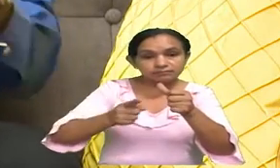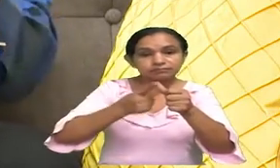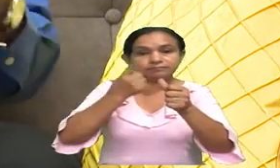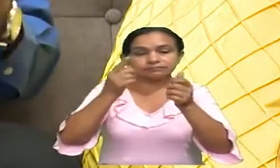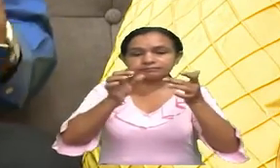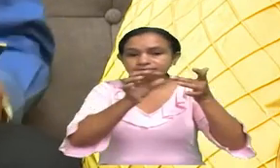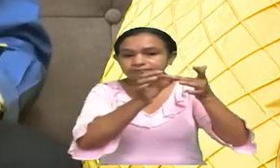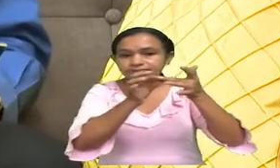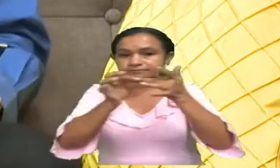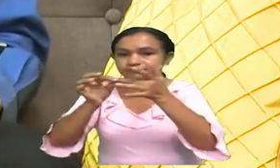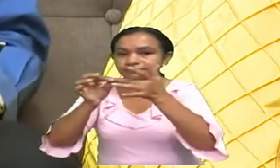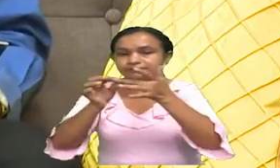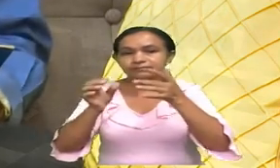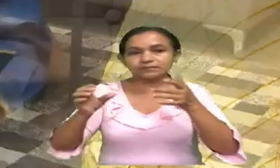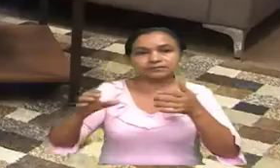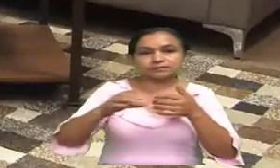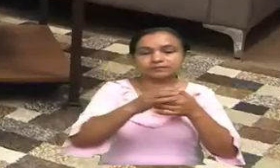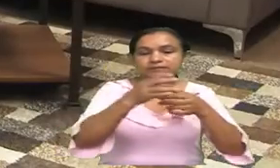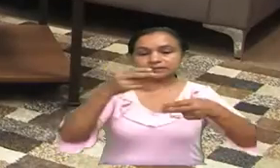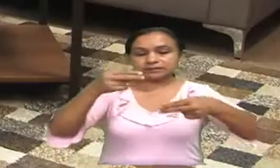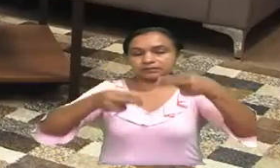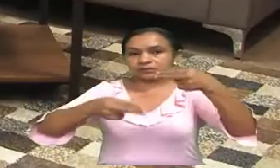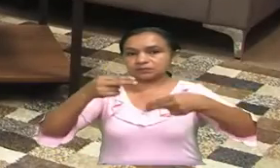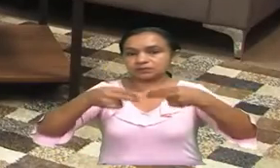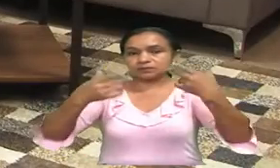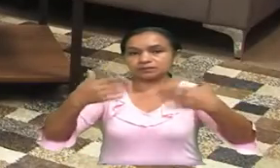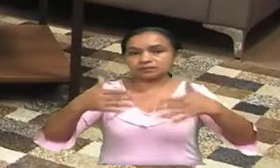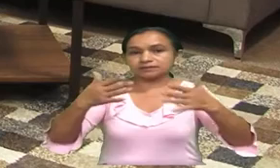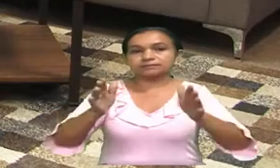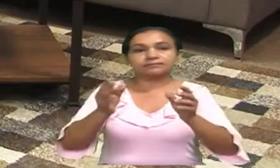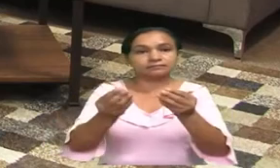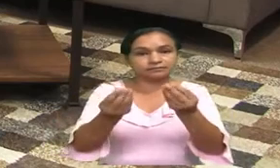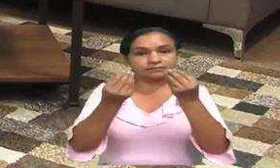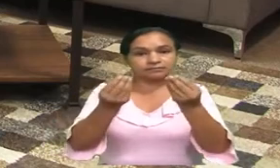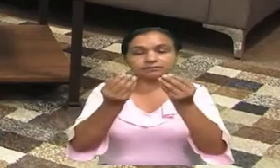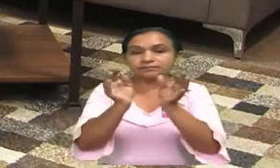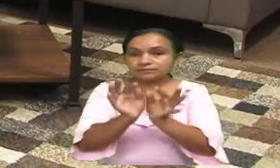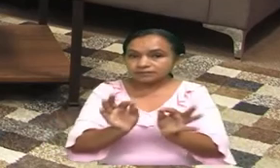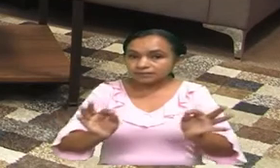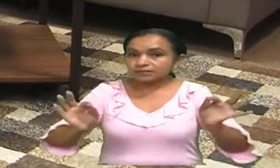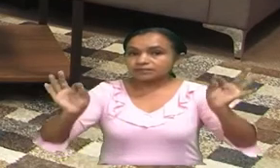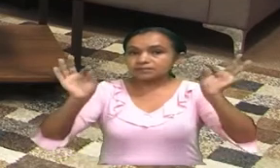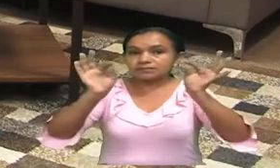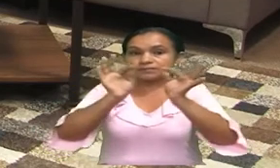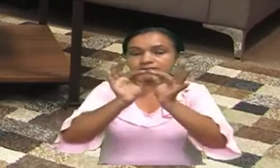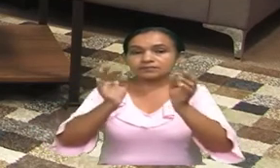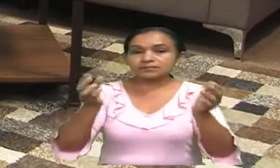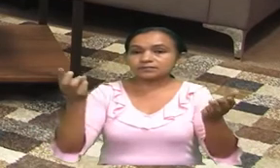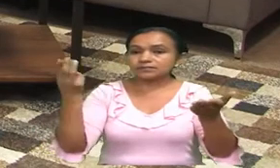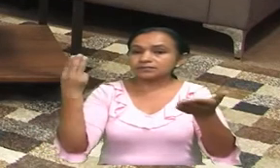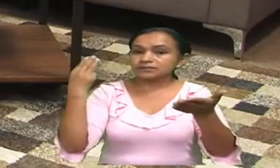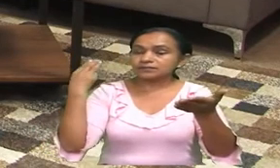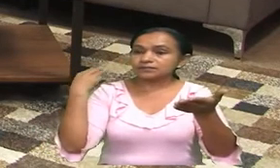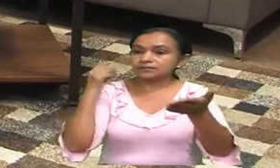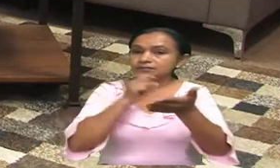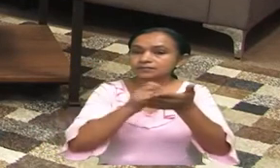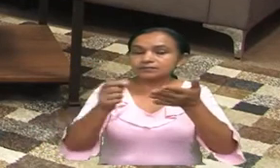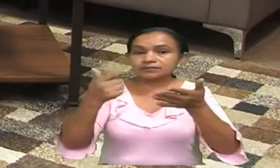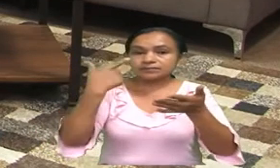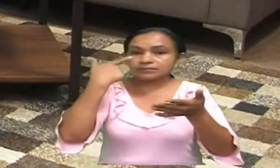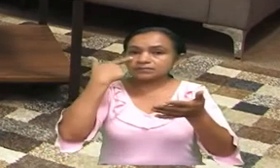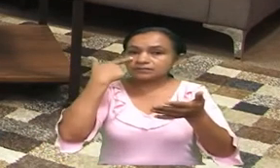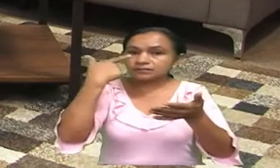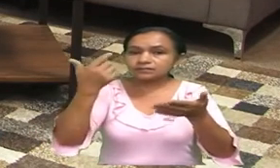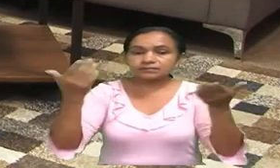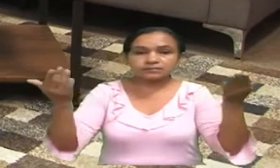tecnología en Asia. Y vaya, esos números ya deberían de validar muchísimo la importancia. Maestra, conocer un poquito también los alcances